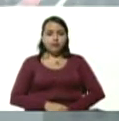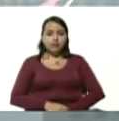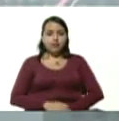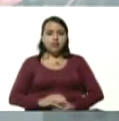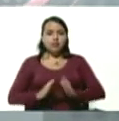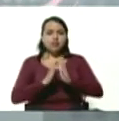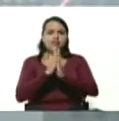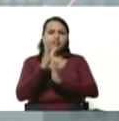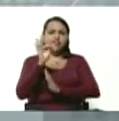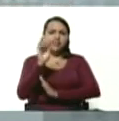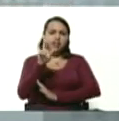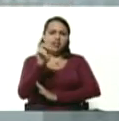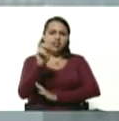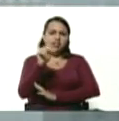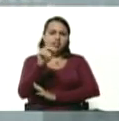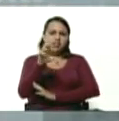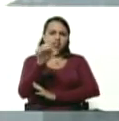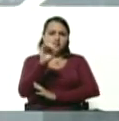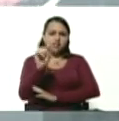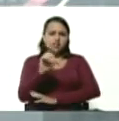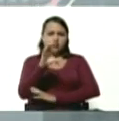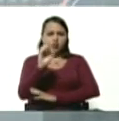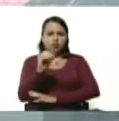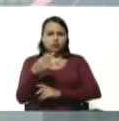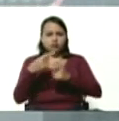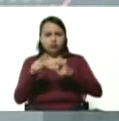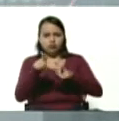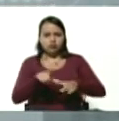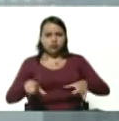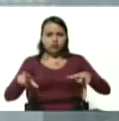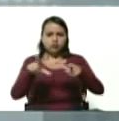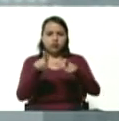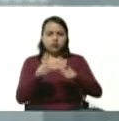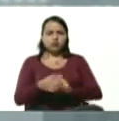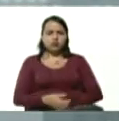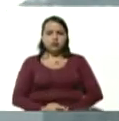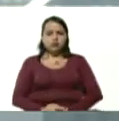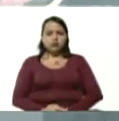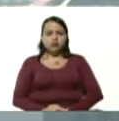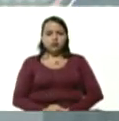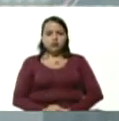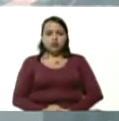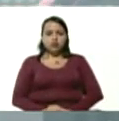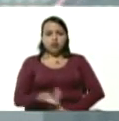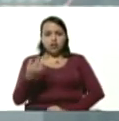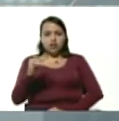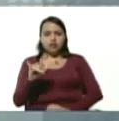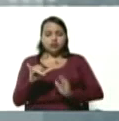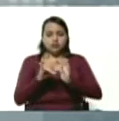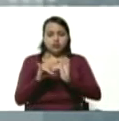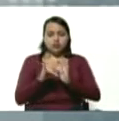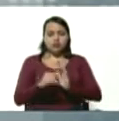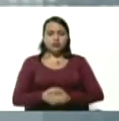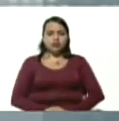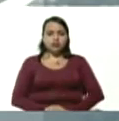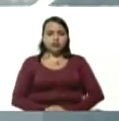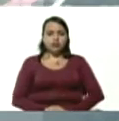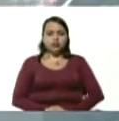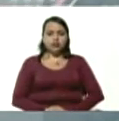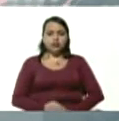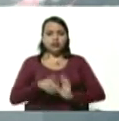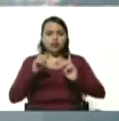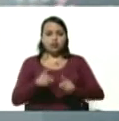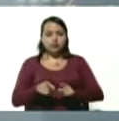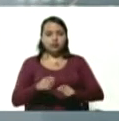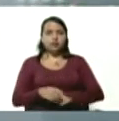y en seis municipios por año, Machís, Rosalía de Perijá, Santa Rita y Mara. Queremos reportar,